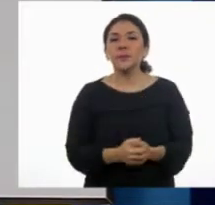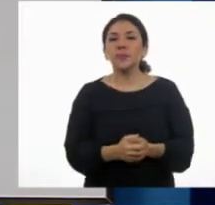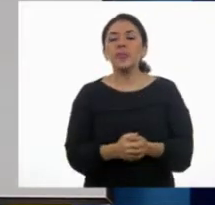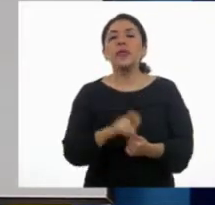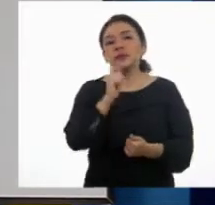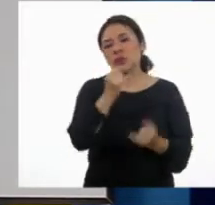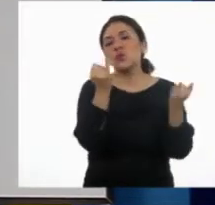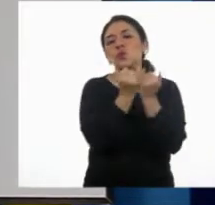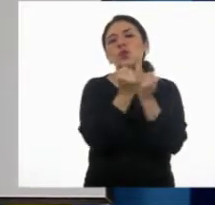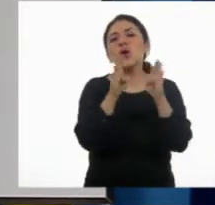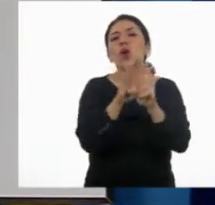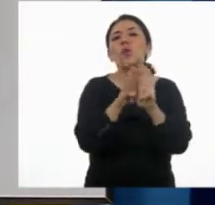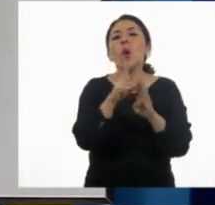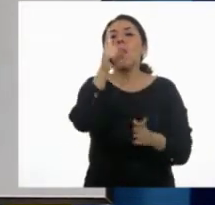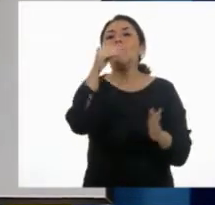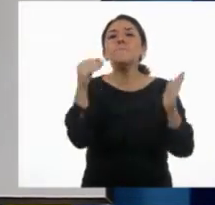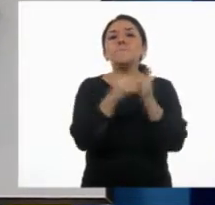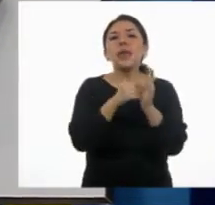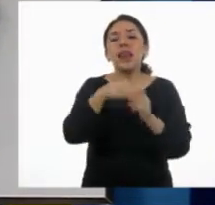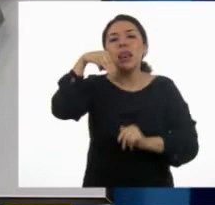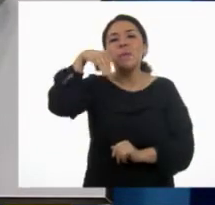es igual a 1.000